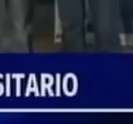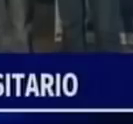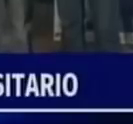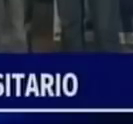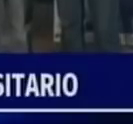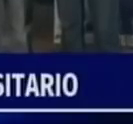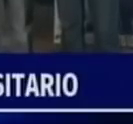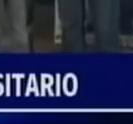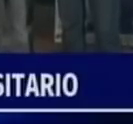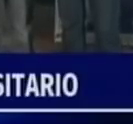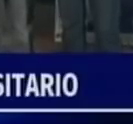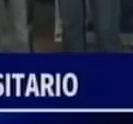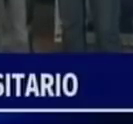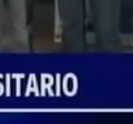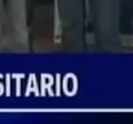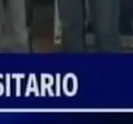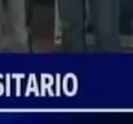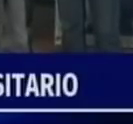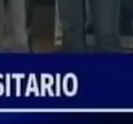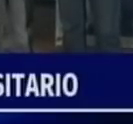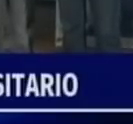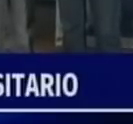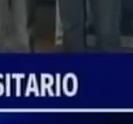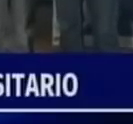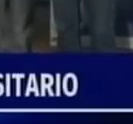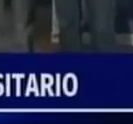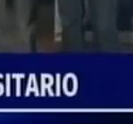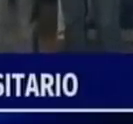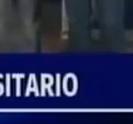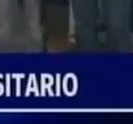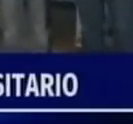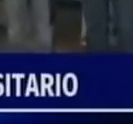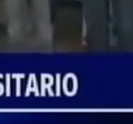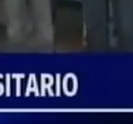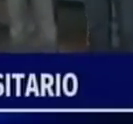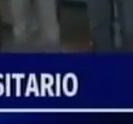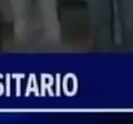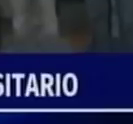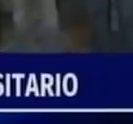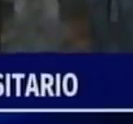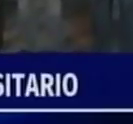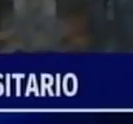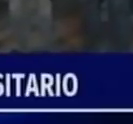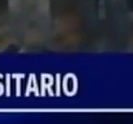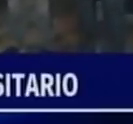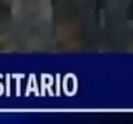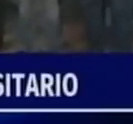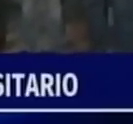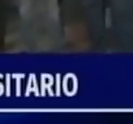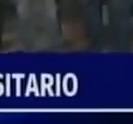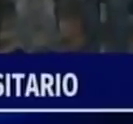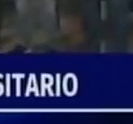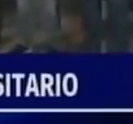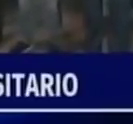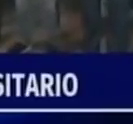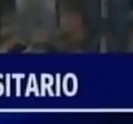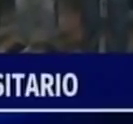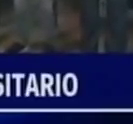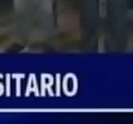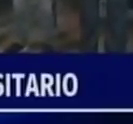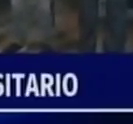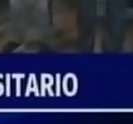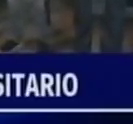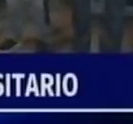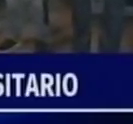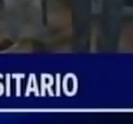hay que estar preparado porque estoy seguro que hay miles de jóvenes que se están enterando hoy y van